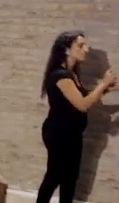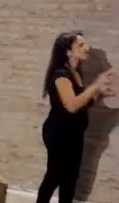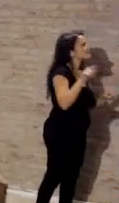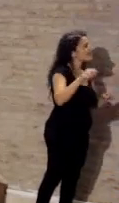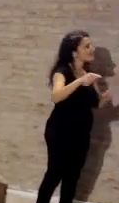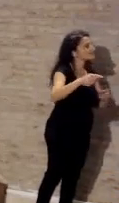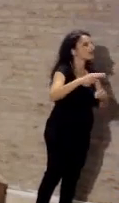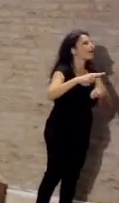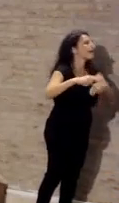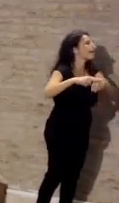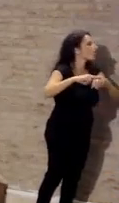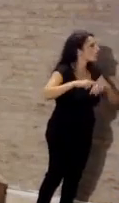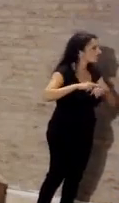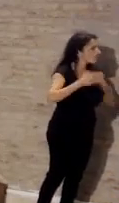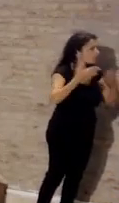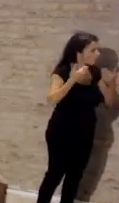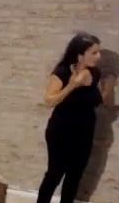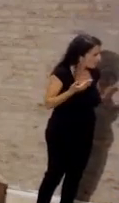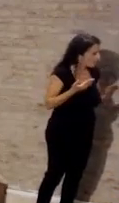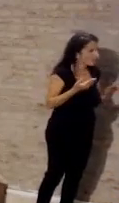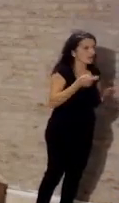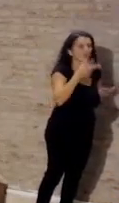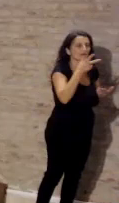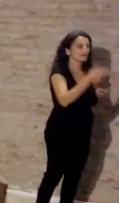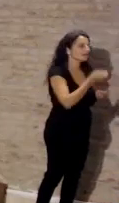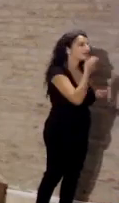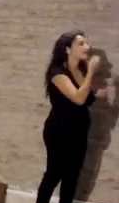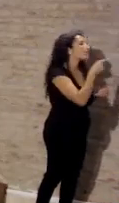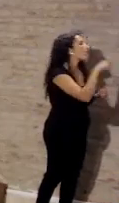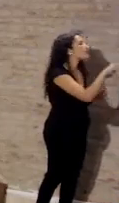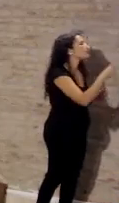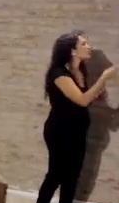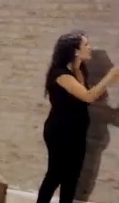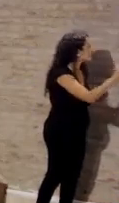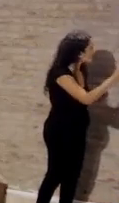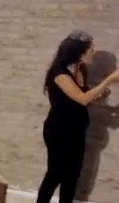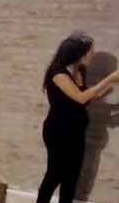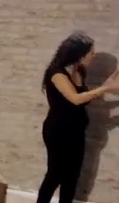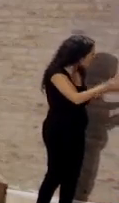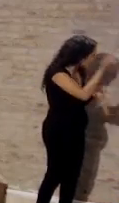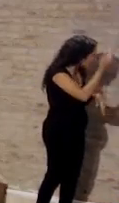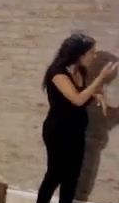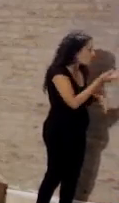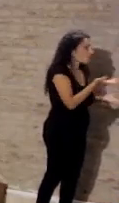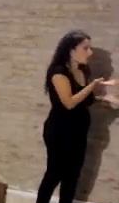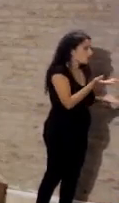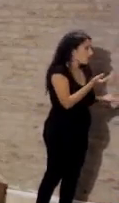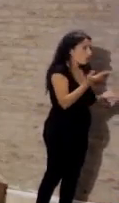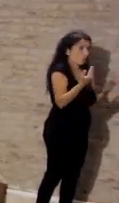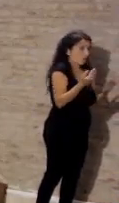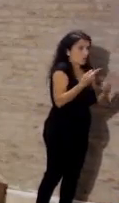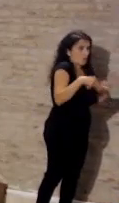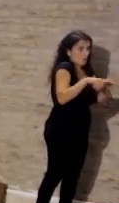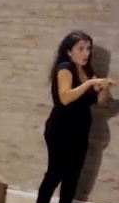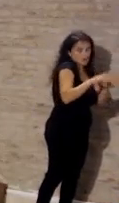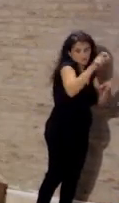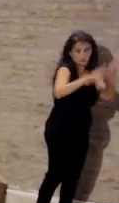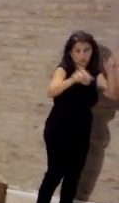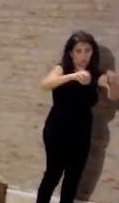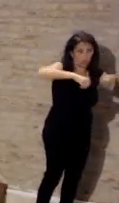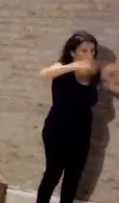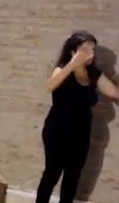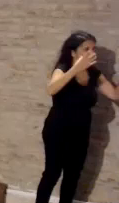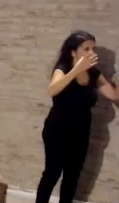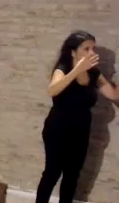compres porque a lo mejor es muy caro nos puede ayudar a pensar si conviene si no conviene como a cualquier otra persona no se puede